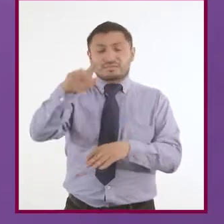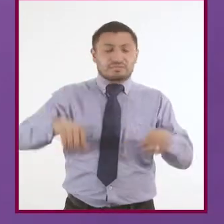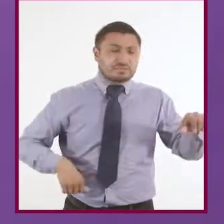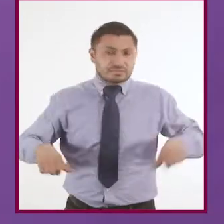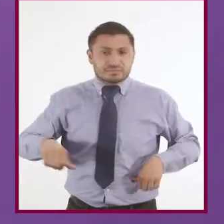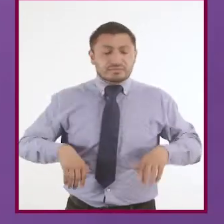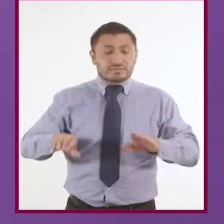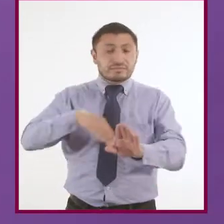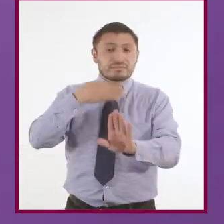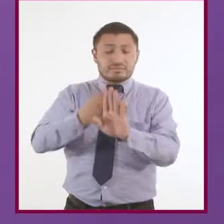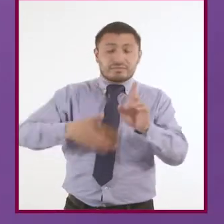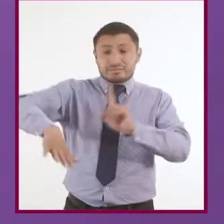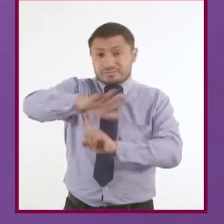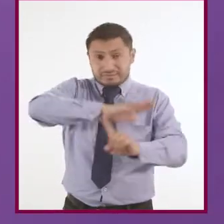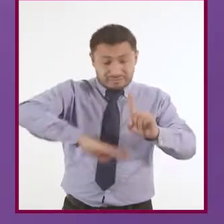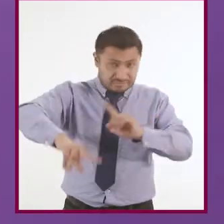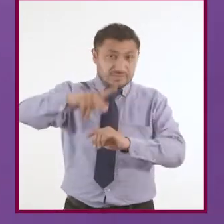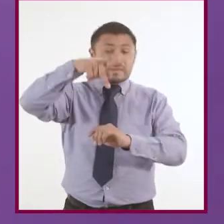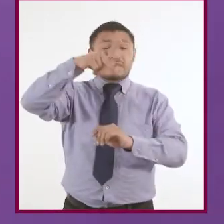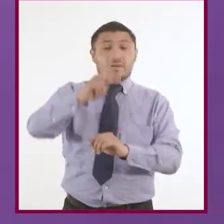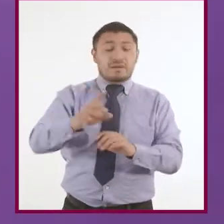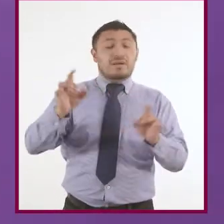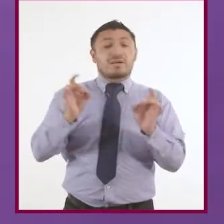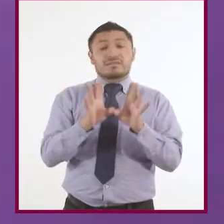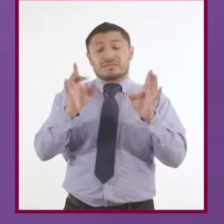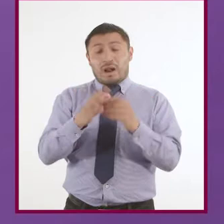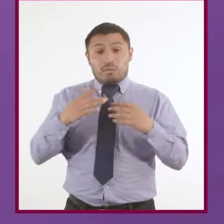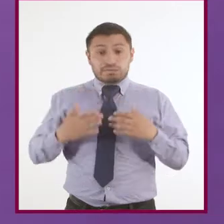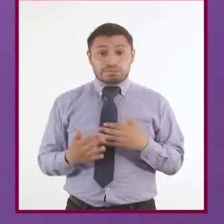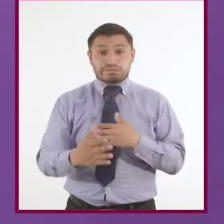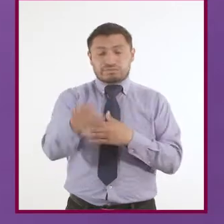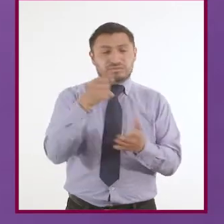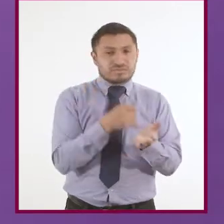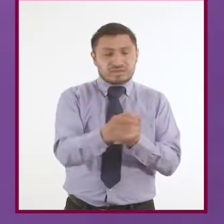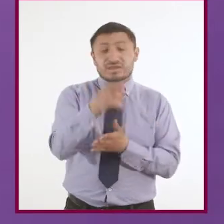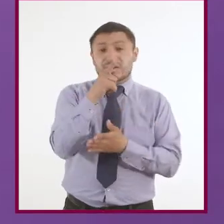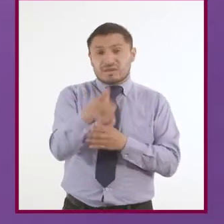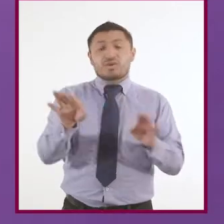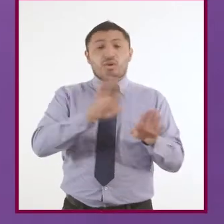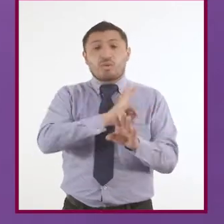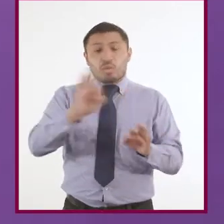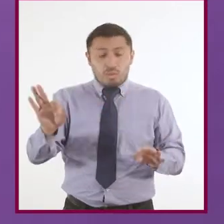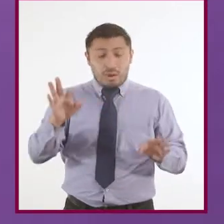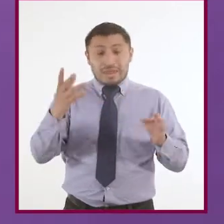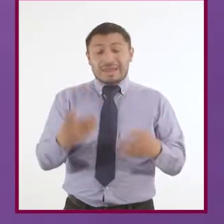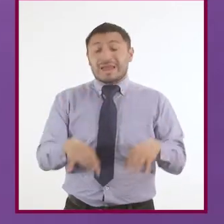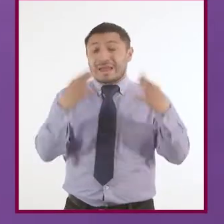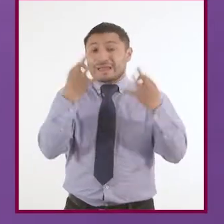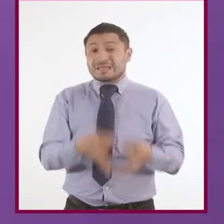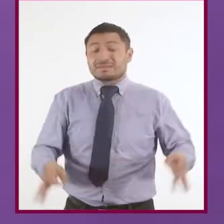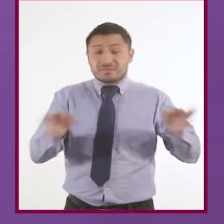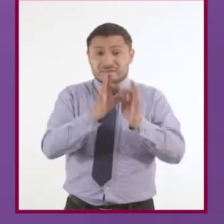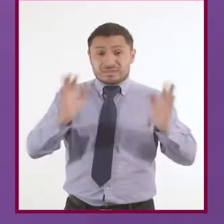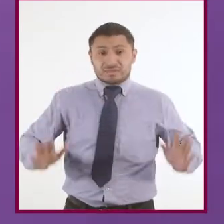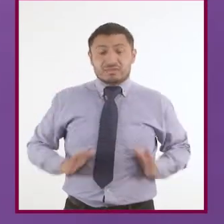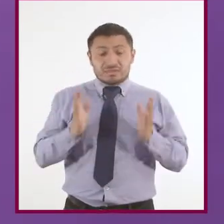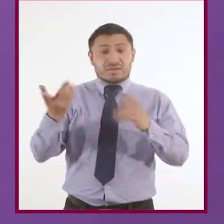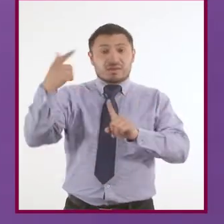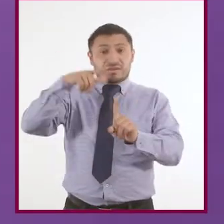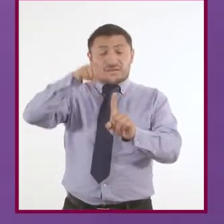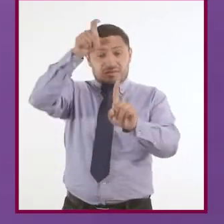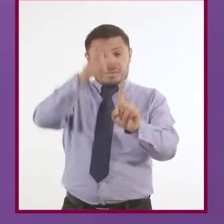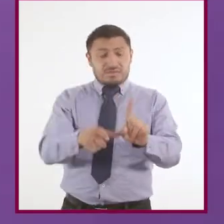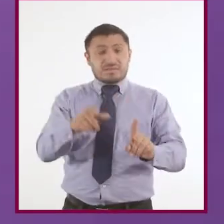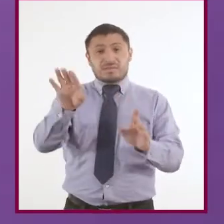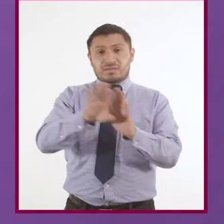afectan a quienes nos rodean, sino que las consecuencias de nuestras decisiones pueden tener un impacto mayor sobre nuestra persona. Tal como